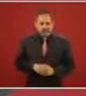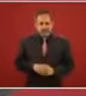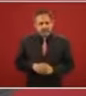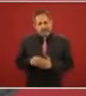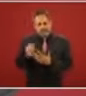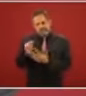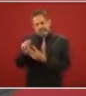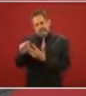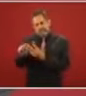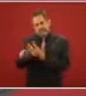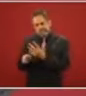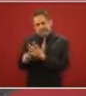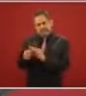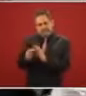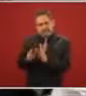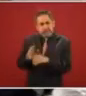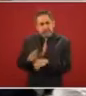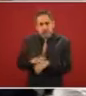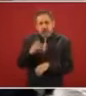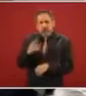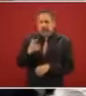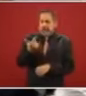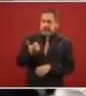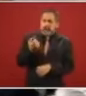Independientemente de las